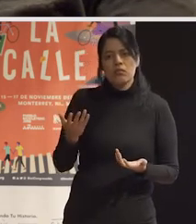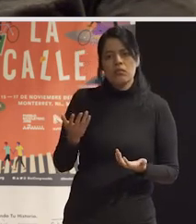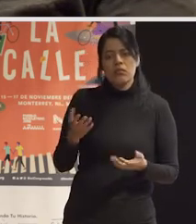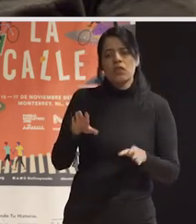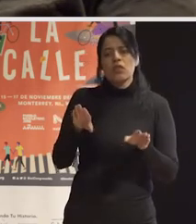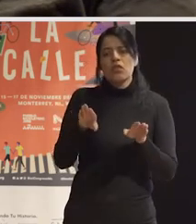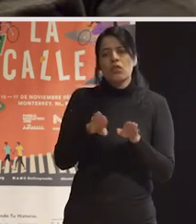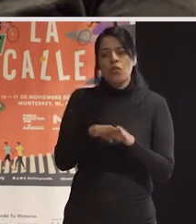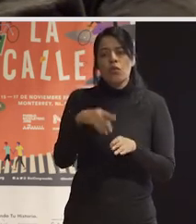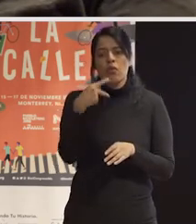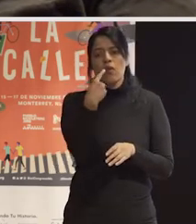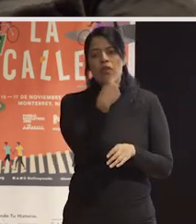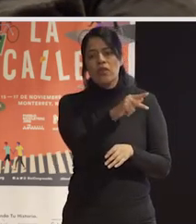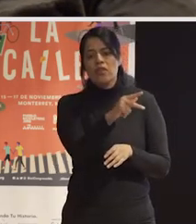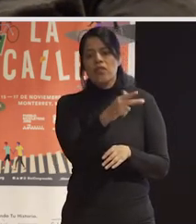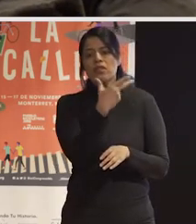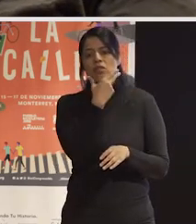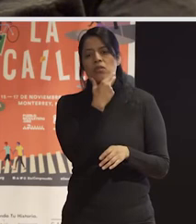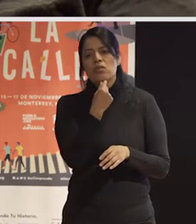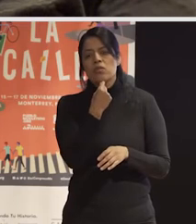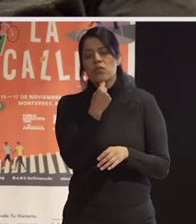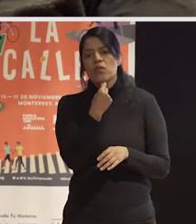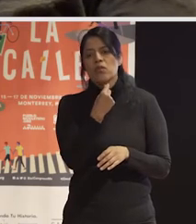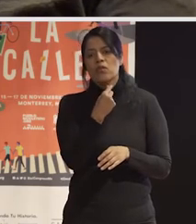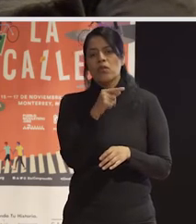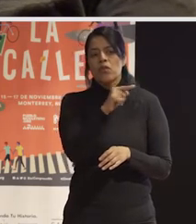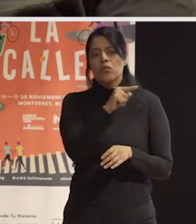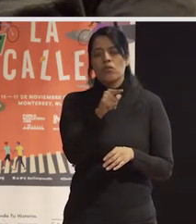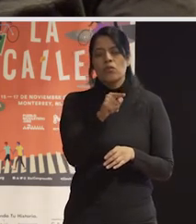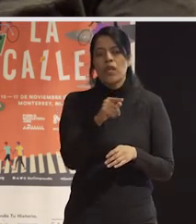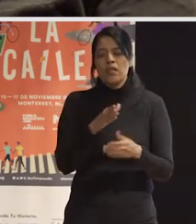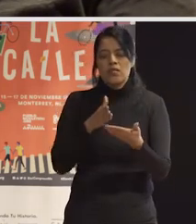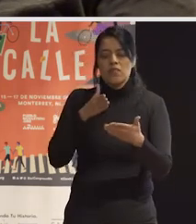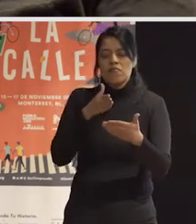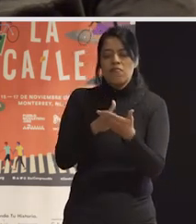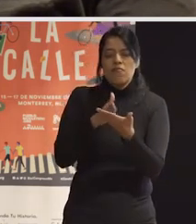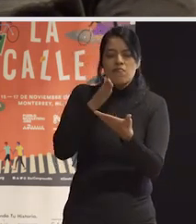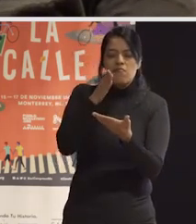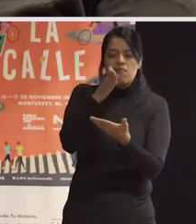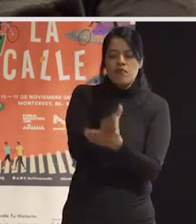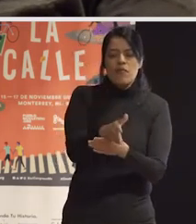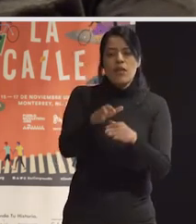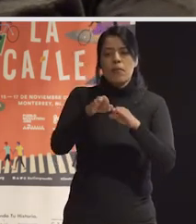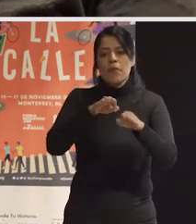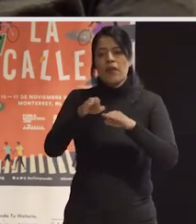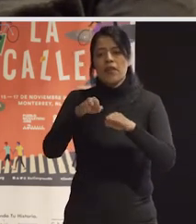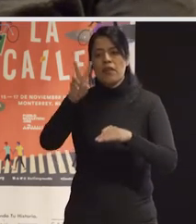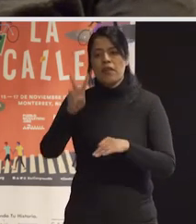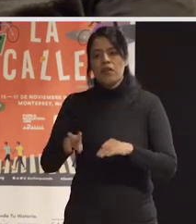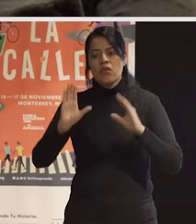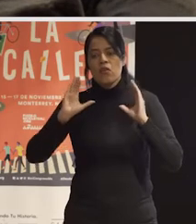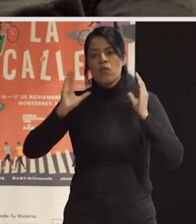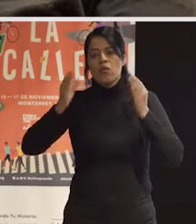como desde su posición de varones han logrado romper barreras para trabajar genuinamente con las